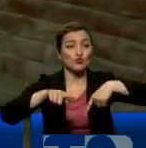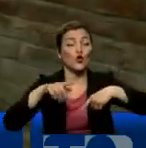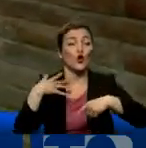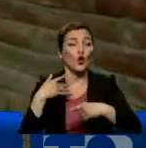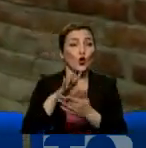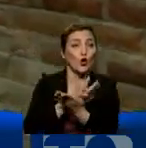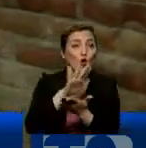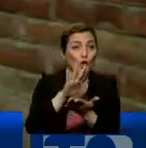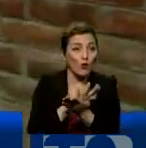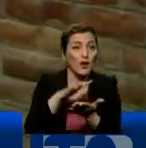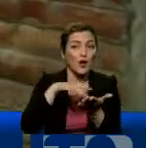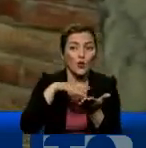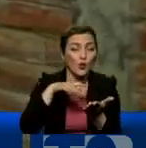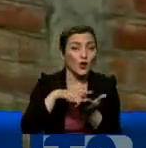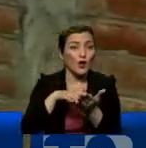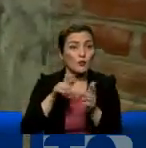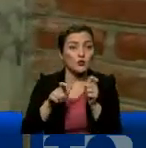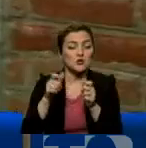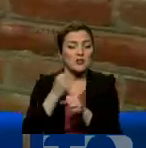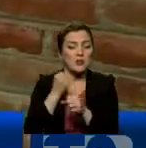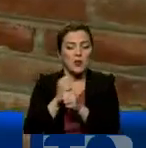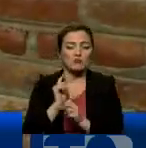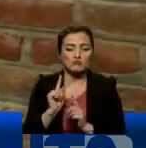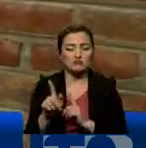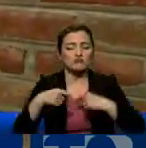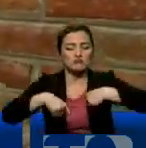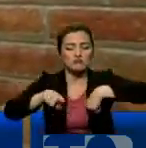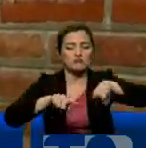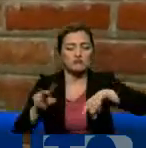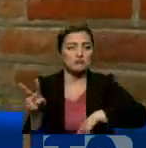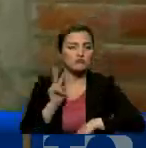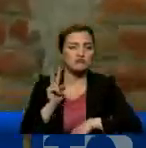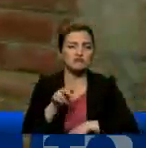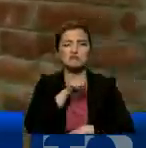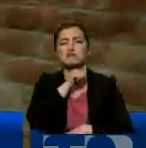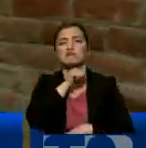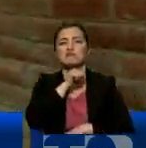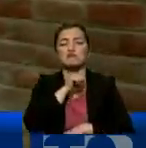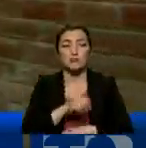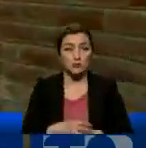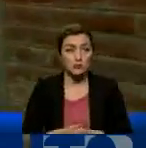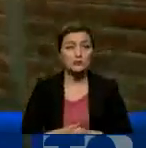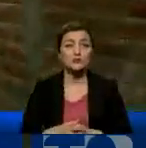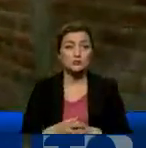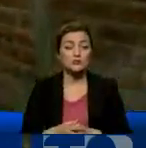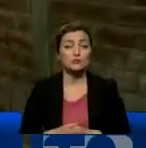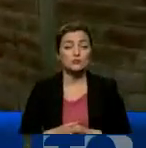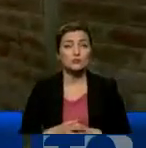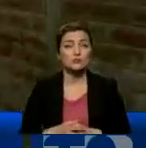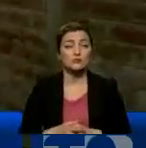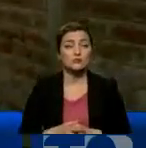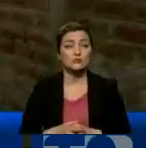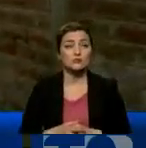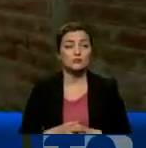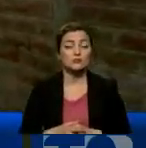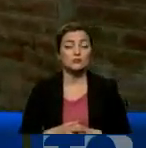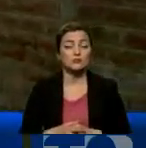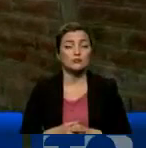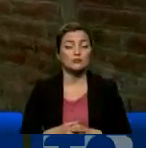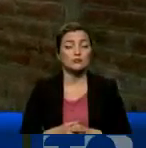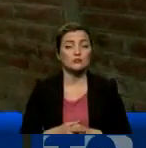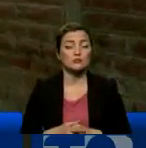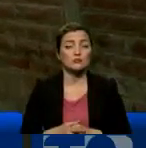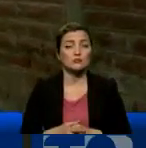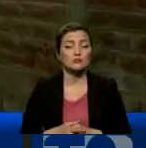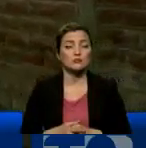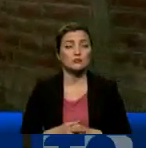salen de acá del colegio o la gente que transitamos acá sea víctima de la delincuencia, ya que saltan los delincuentes o hacen...